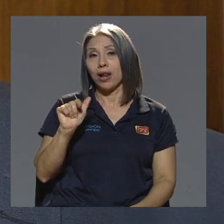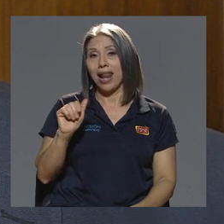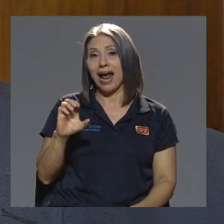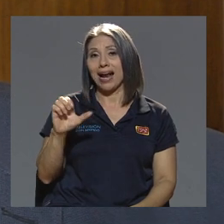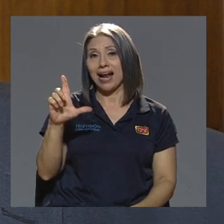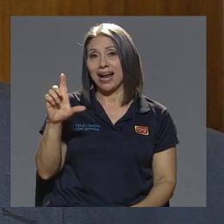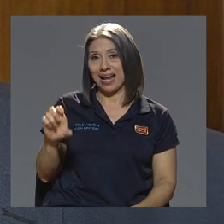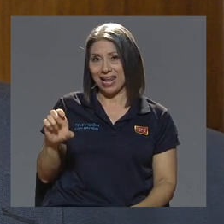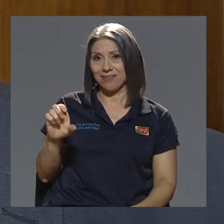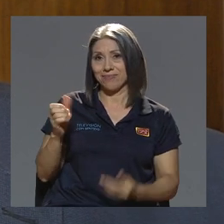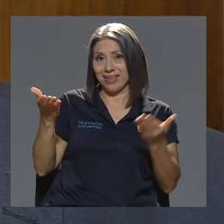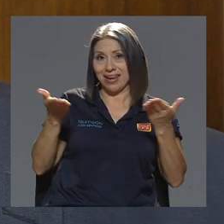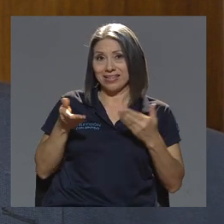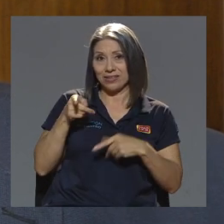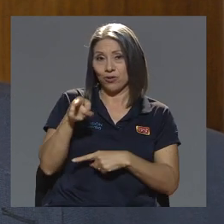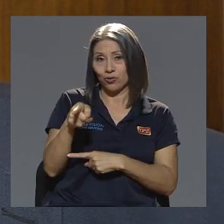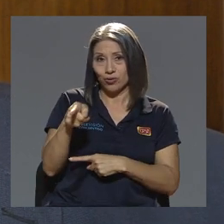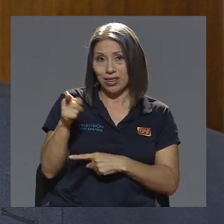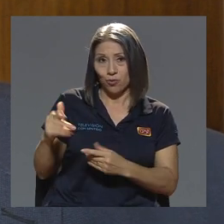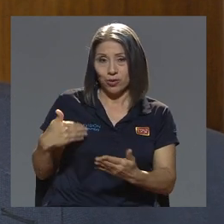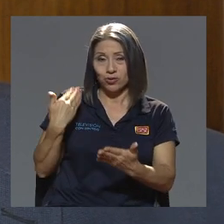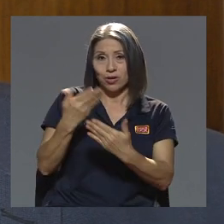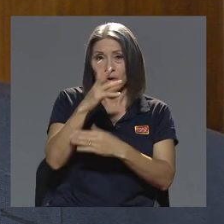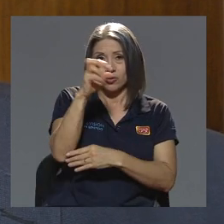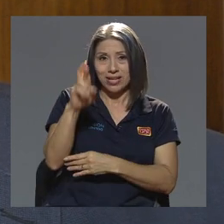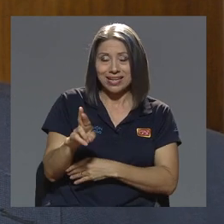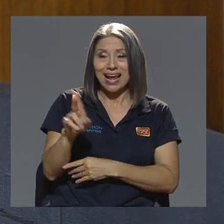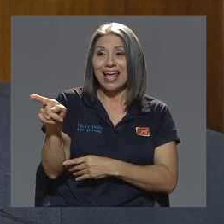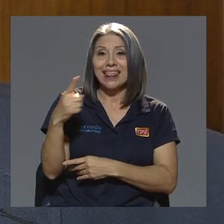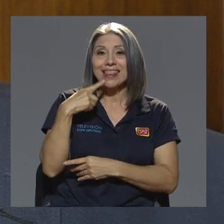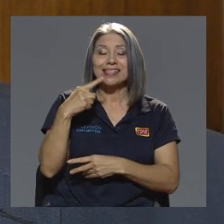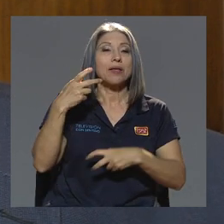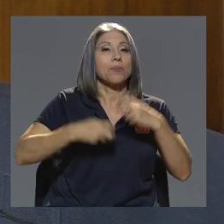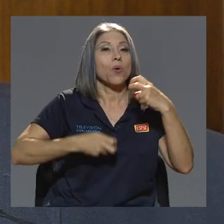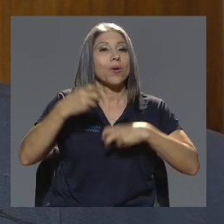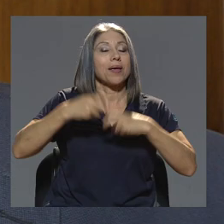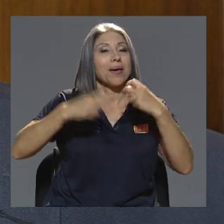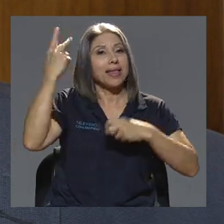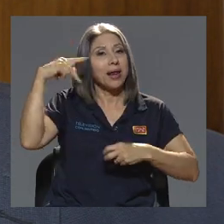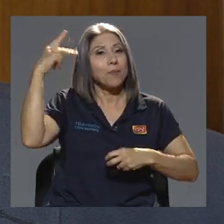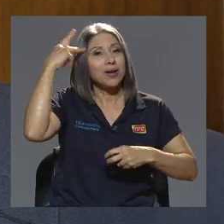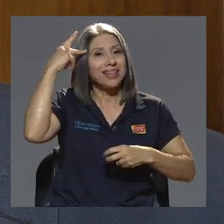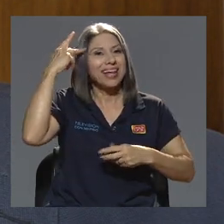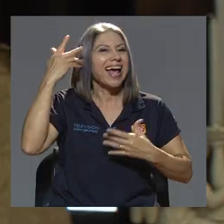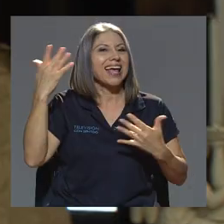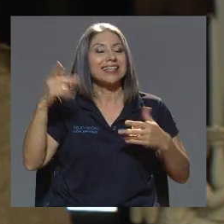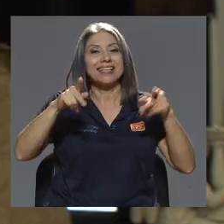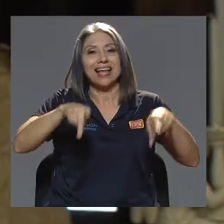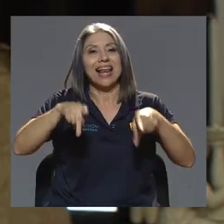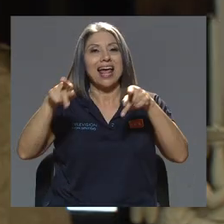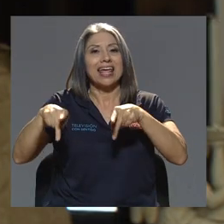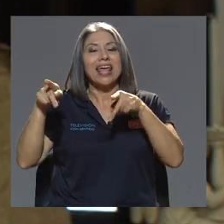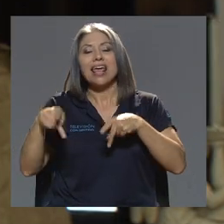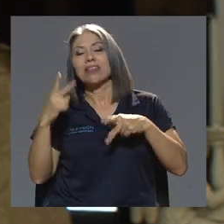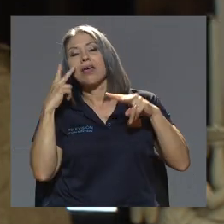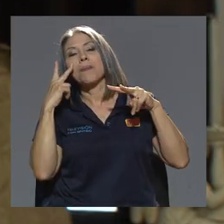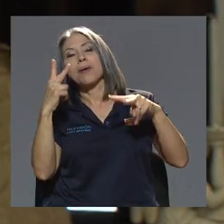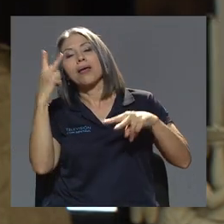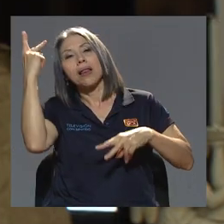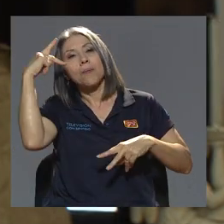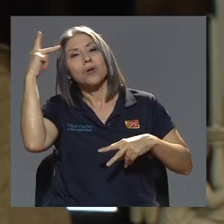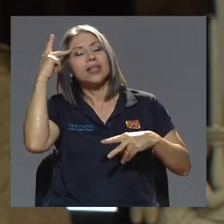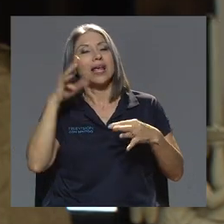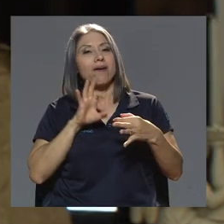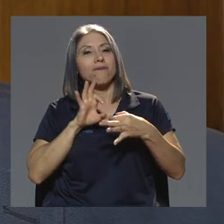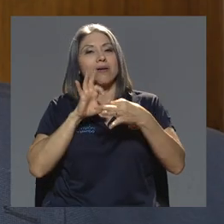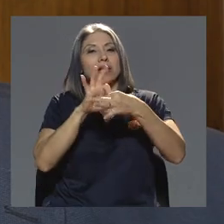Costa Rica, que el problema de la política en este momento es que la gente inmediatamente la categoriza en un término muy deficitario e inclusive relacionado, ¿sí?, a la